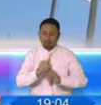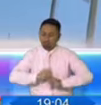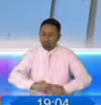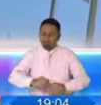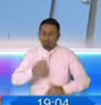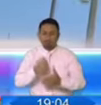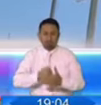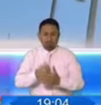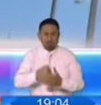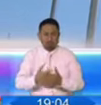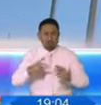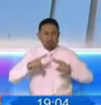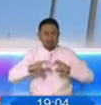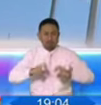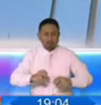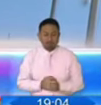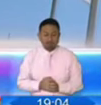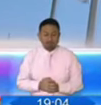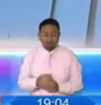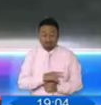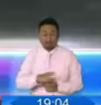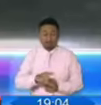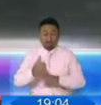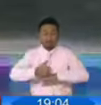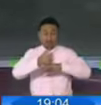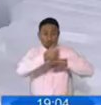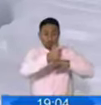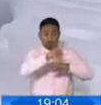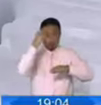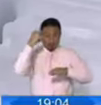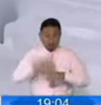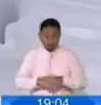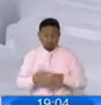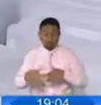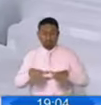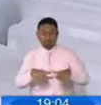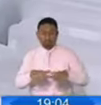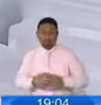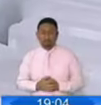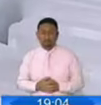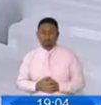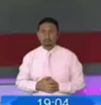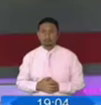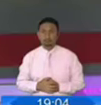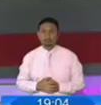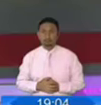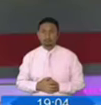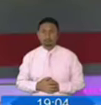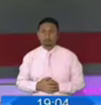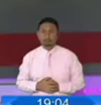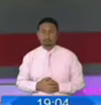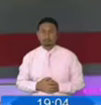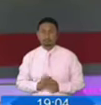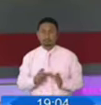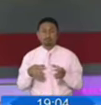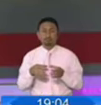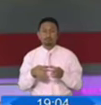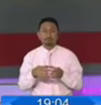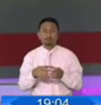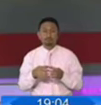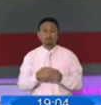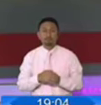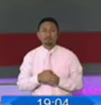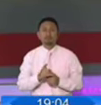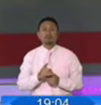indagación de este caso, que ha sacudido las altas esferas del gobierno. Informó Javier Gallo. El bloque de legisladores de